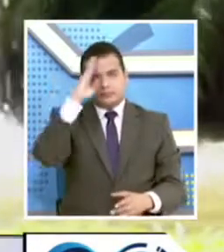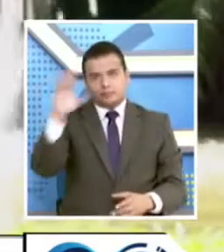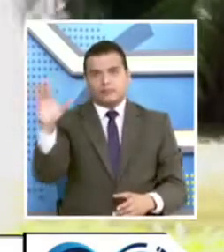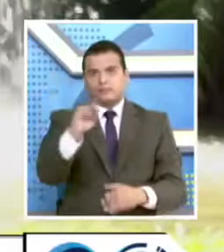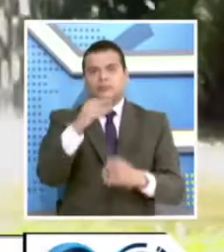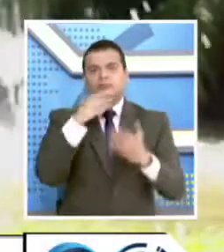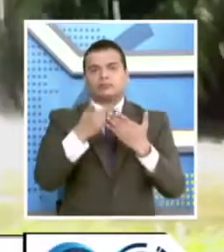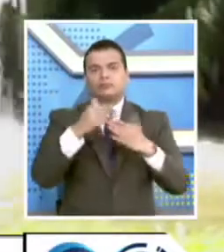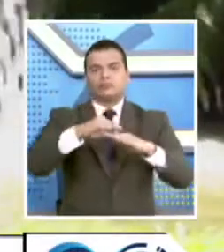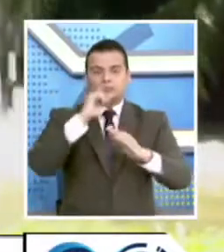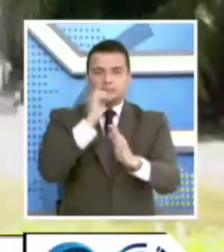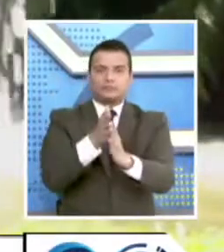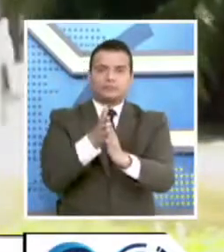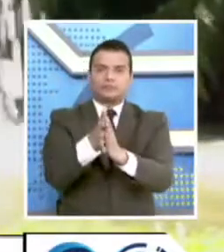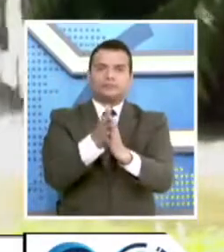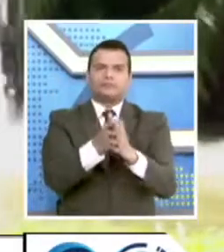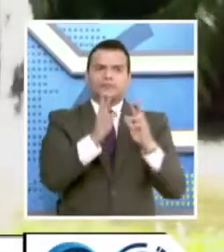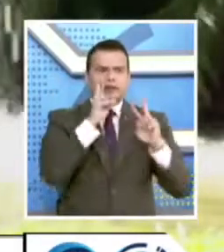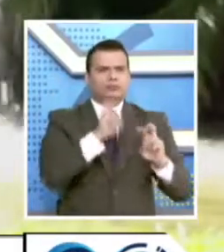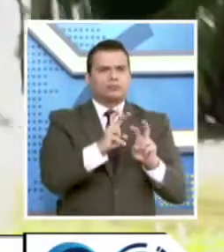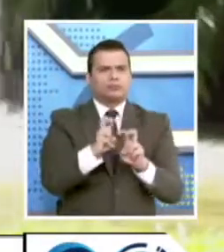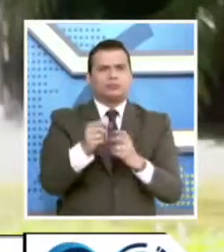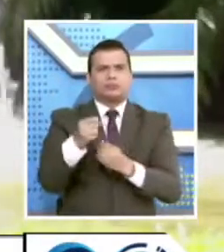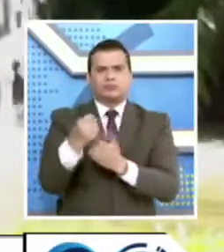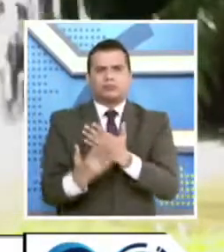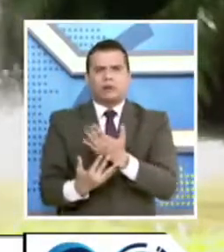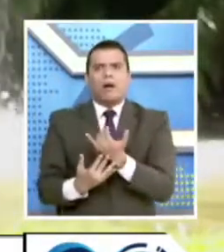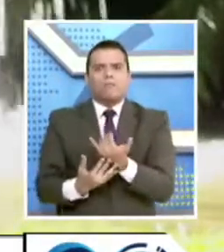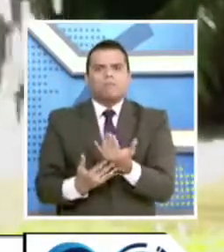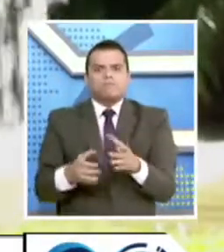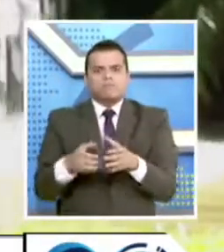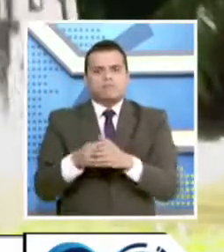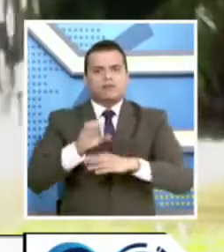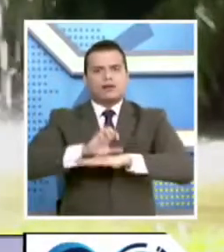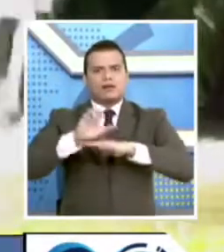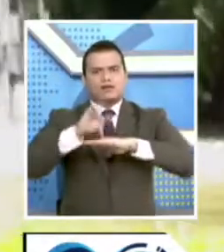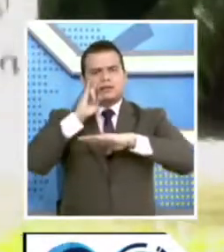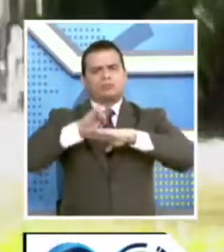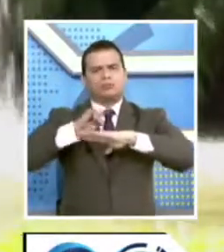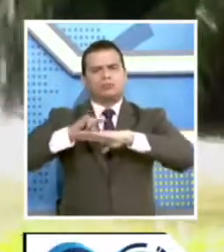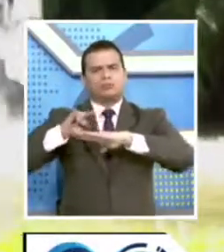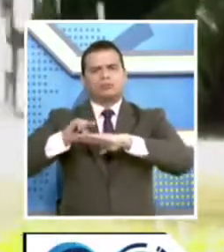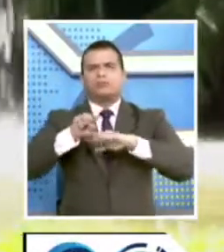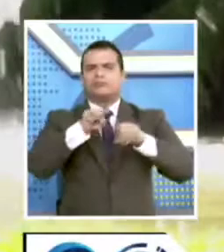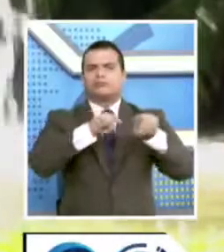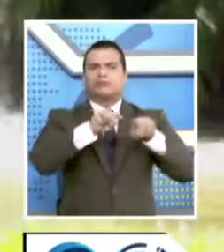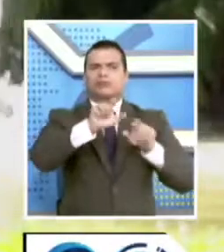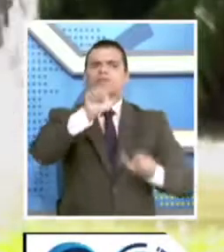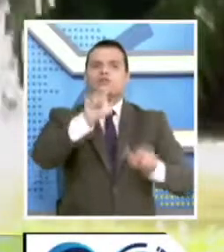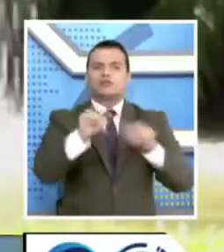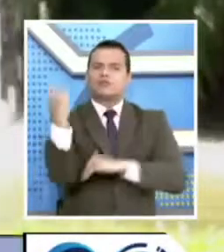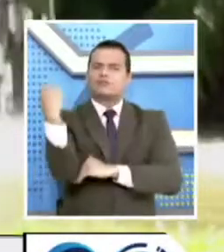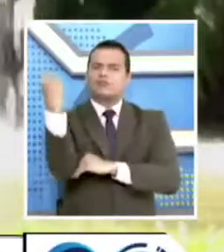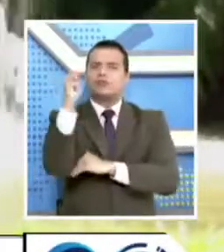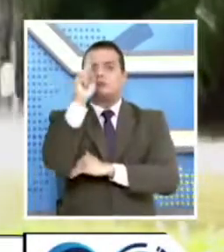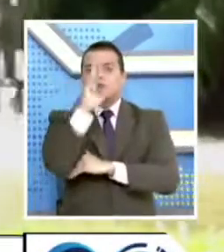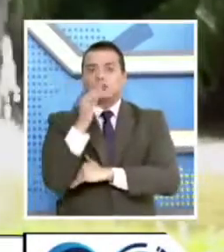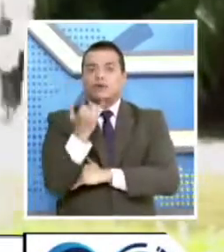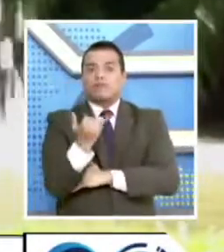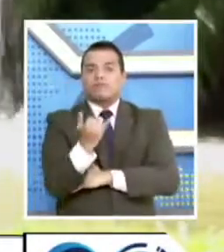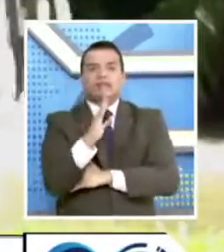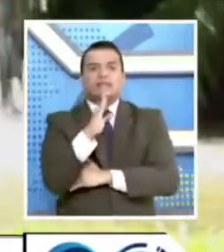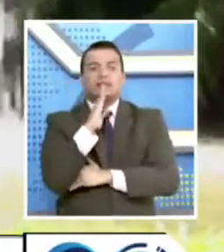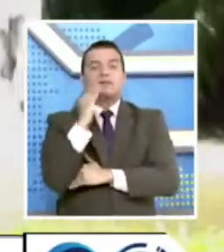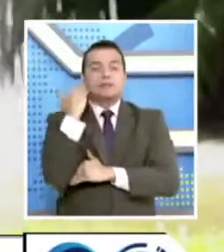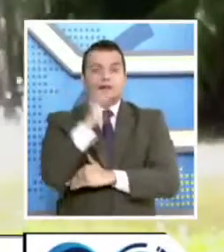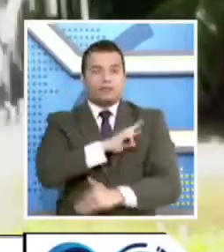Hola, ¿qué tal? Buenas tardes. Pues se trata de unas investigaciones que actualmente adelantan los organismos de control a varios dirigentes de todo el país, entre ellos la gobernadora